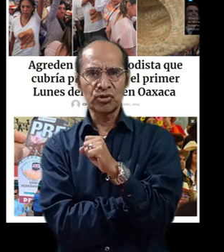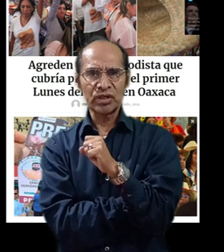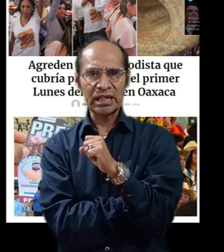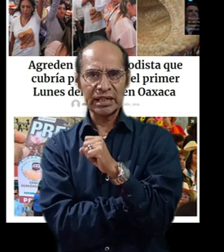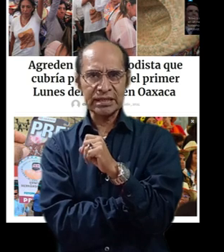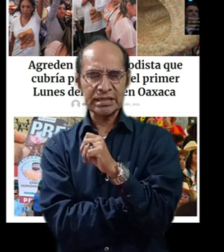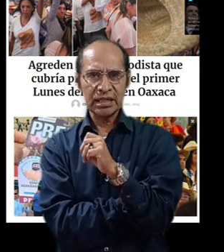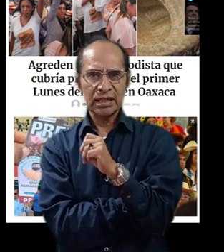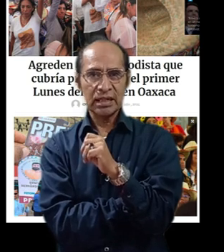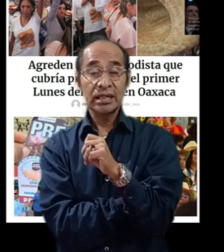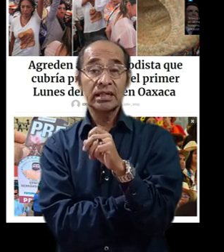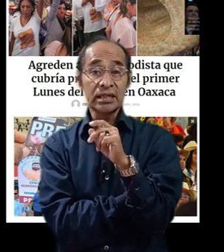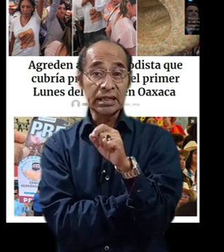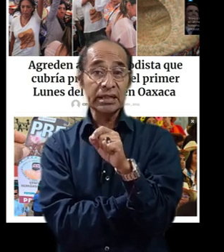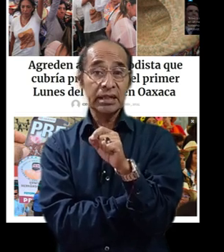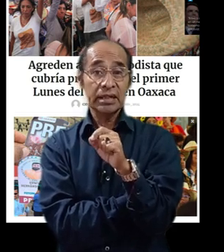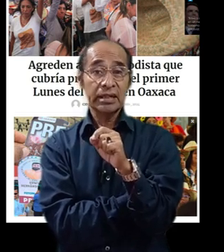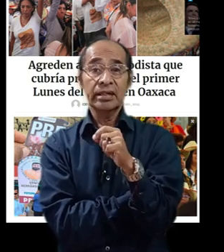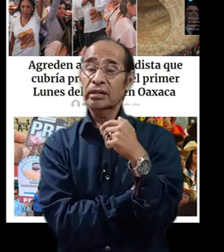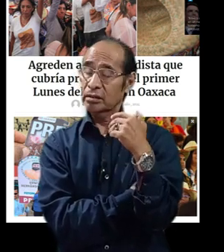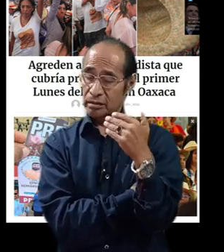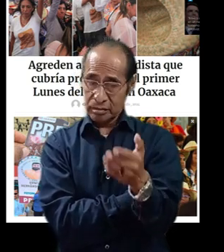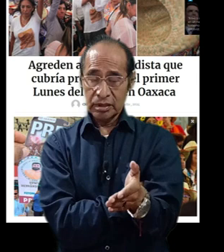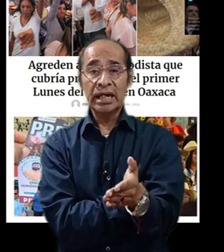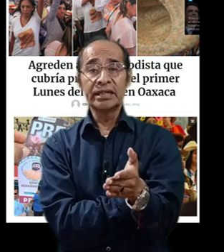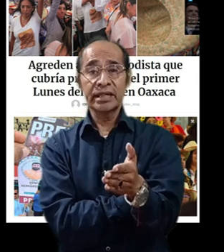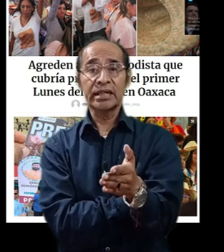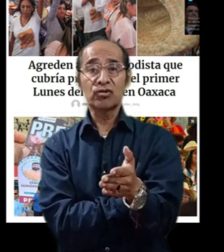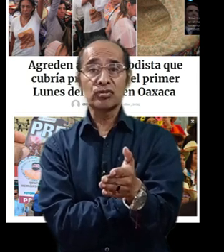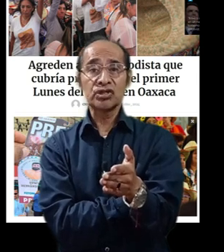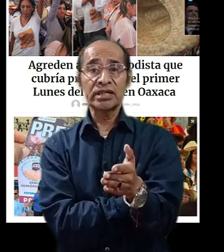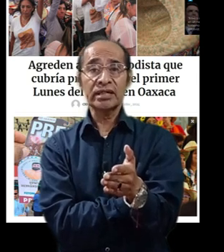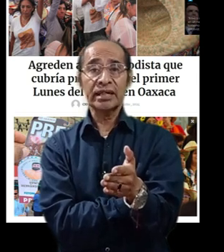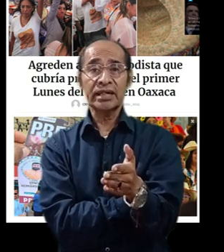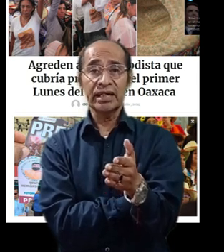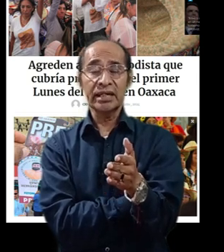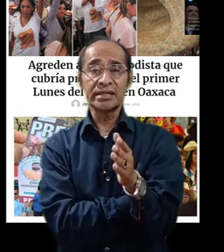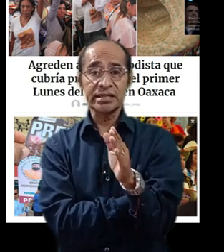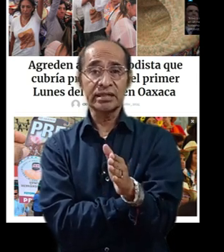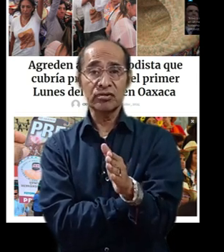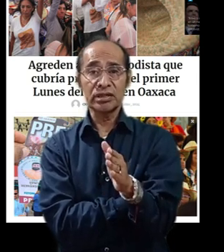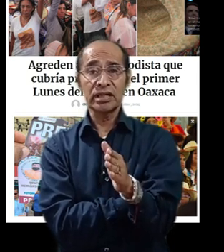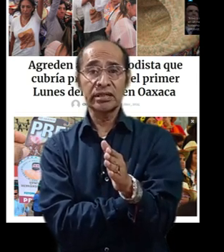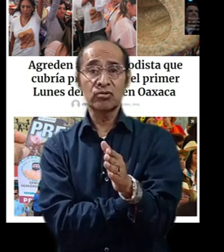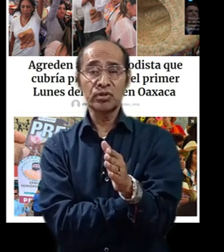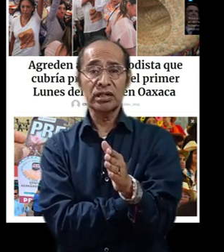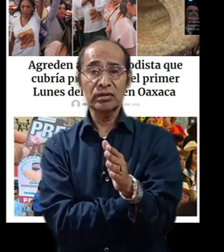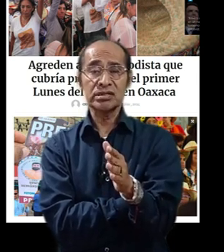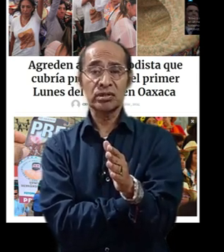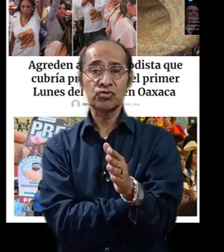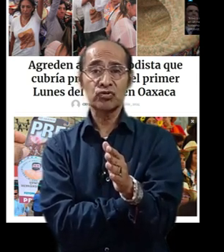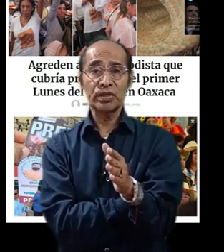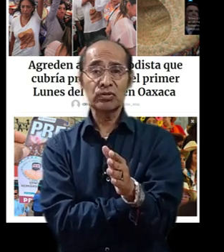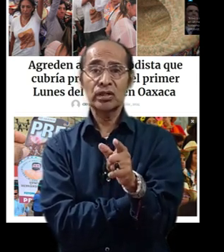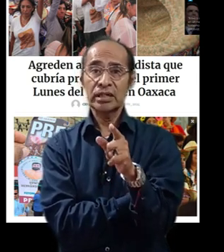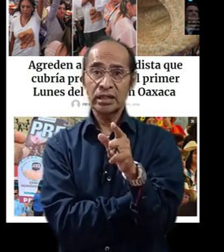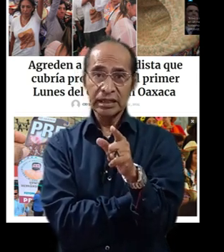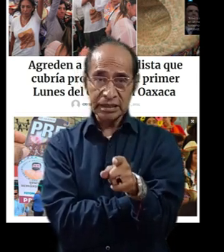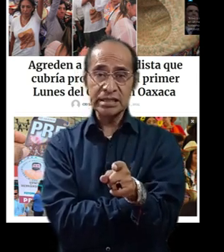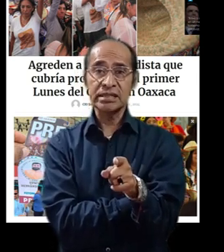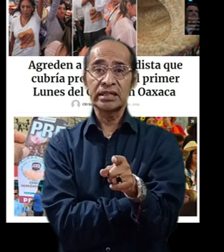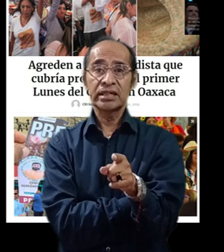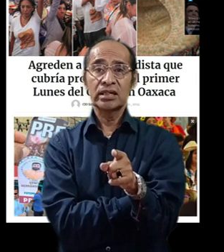auditorio gags y hay que reconocer que el secretario general de gobierno Eliseo Jesús